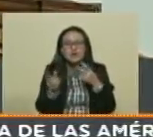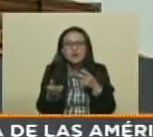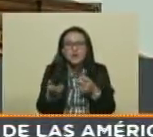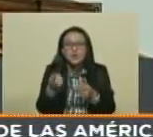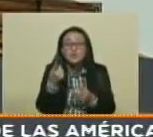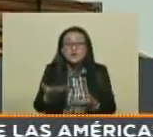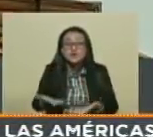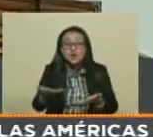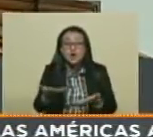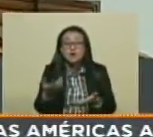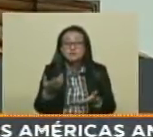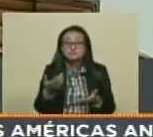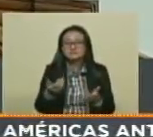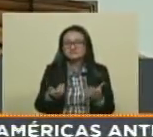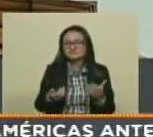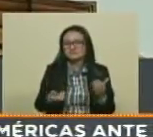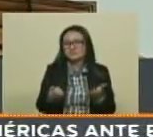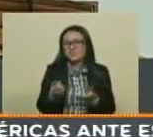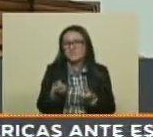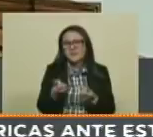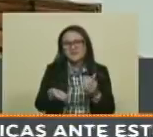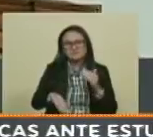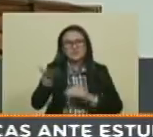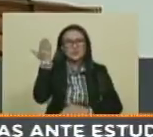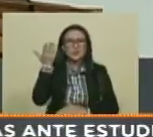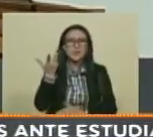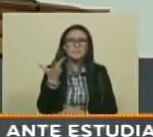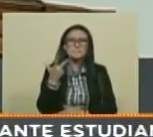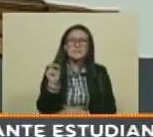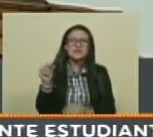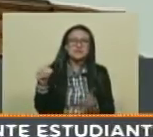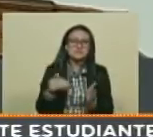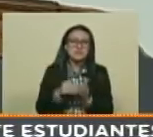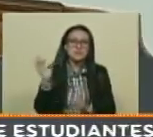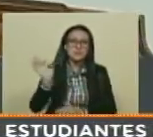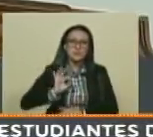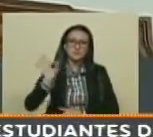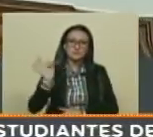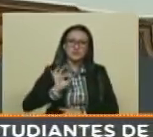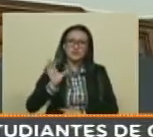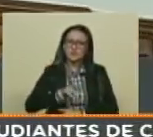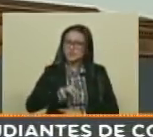decir, sobreprecio con más de 20.000%.